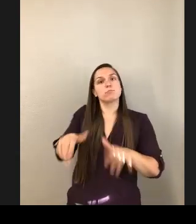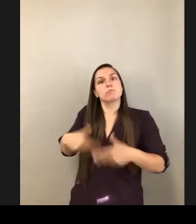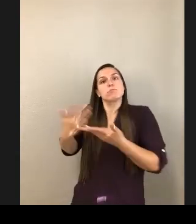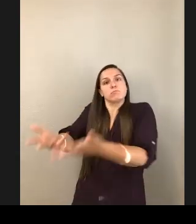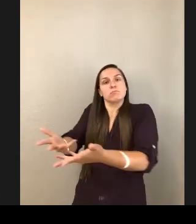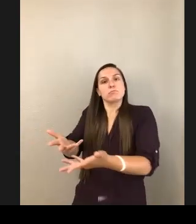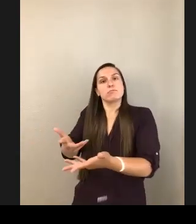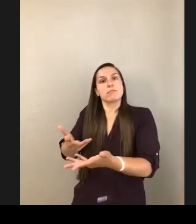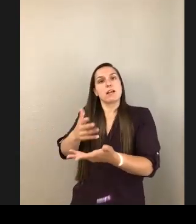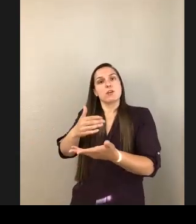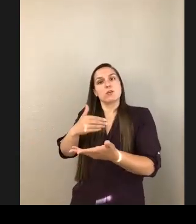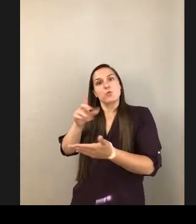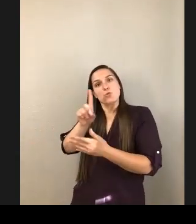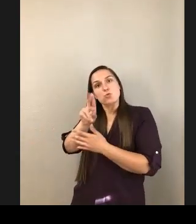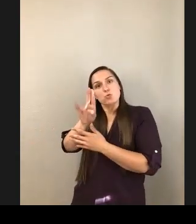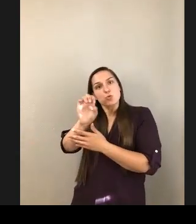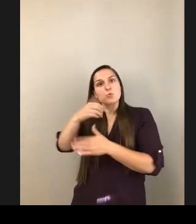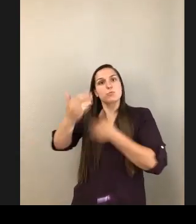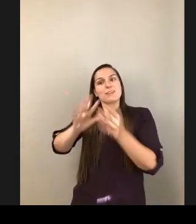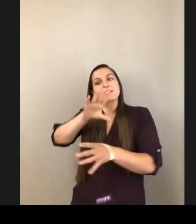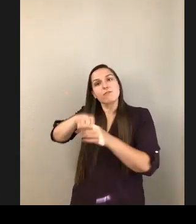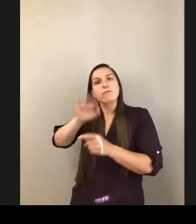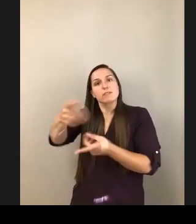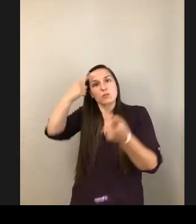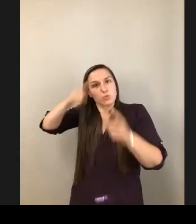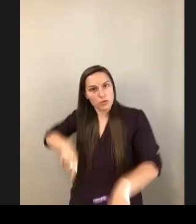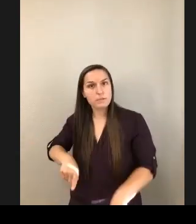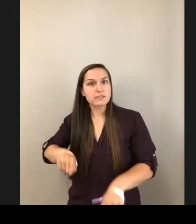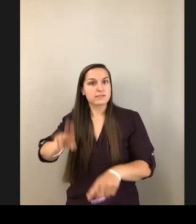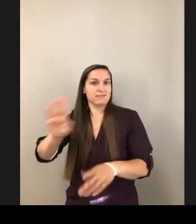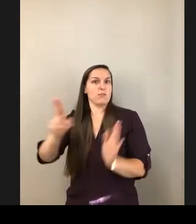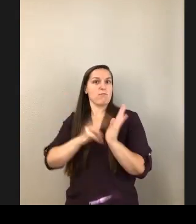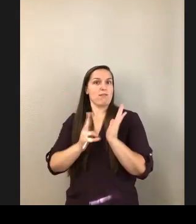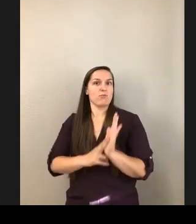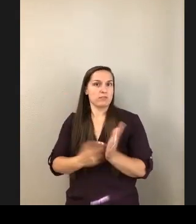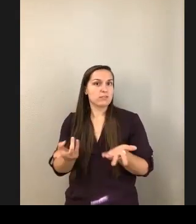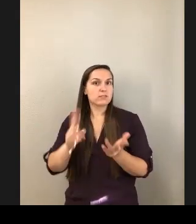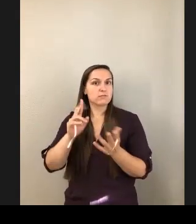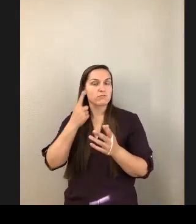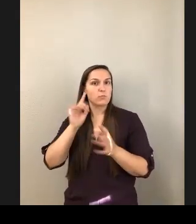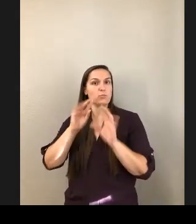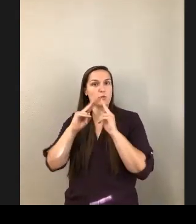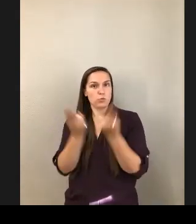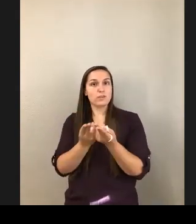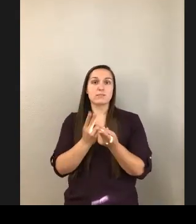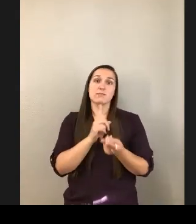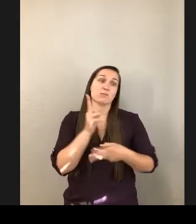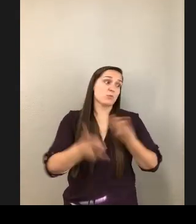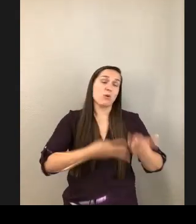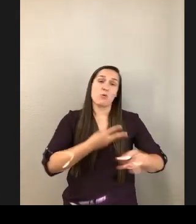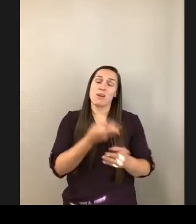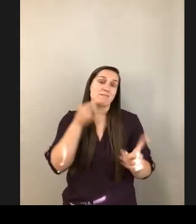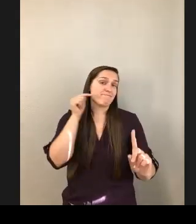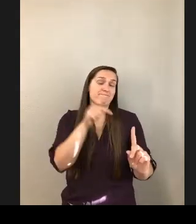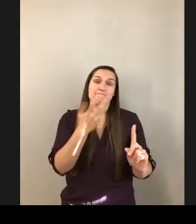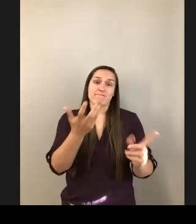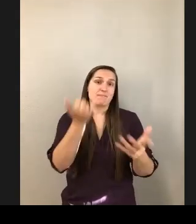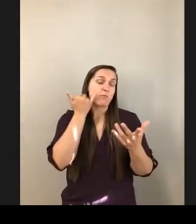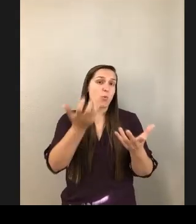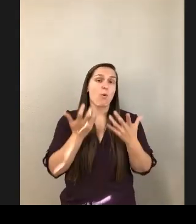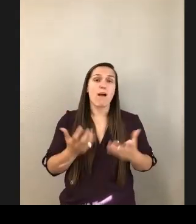y tenemos que darles el proceso debido que está dentro del acuerdo que ellos tienen.